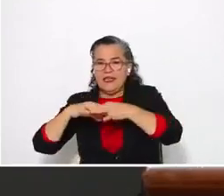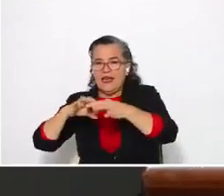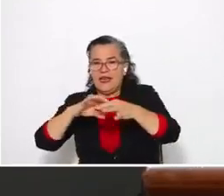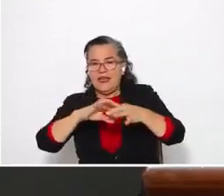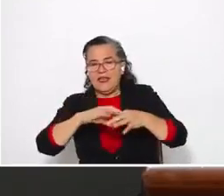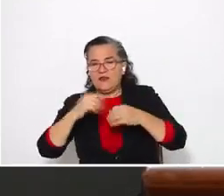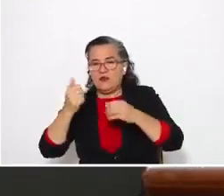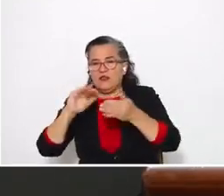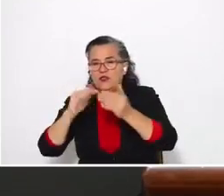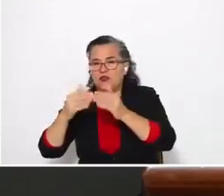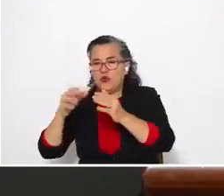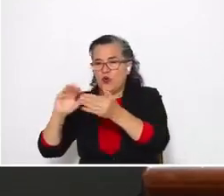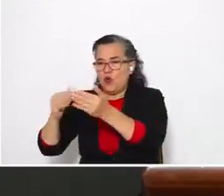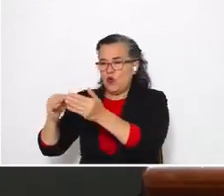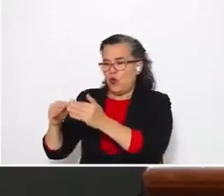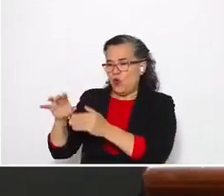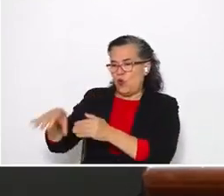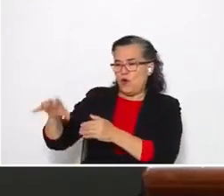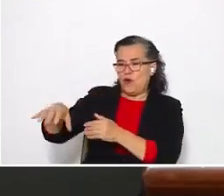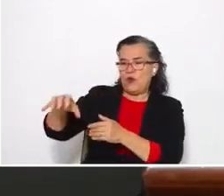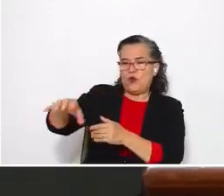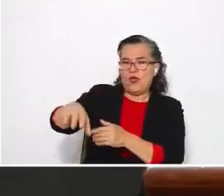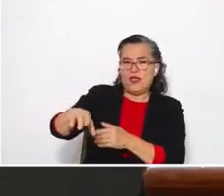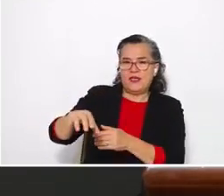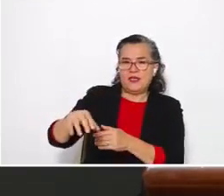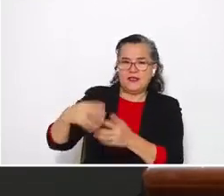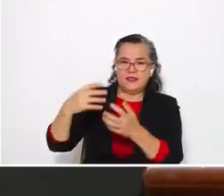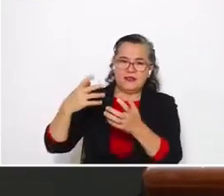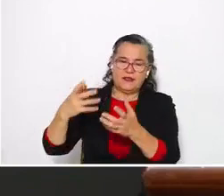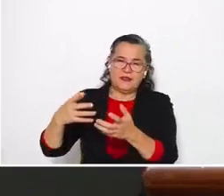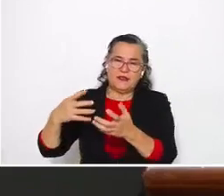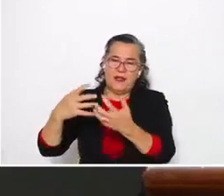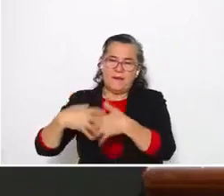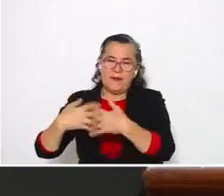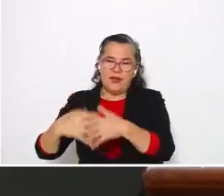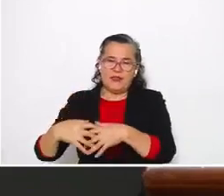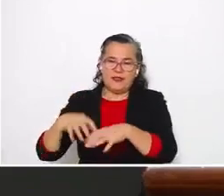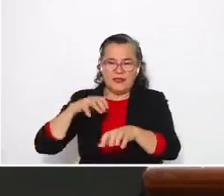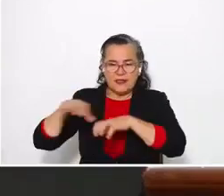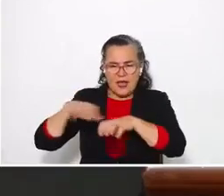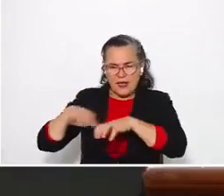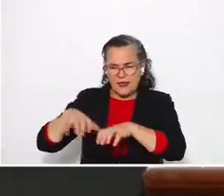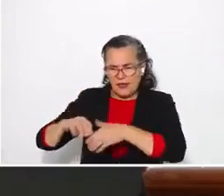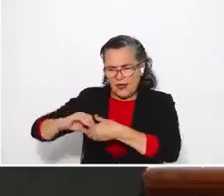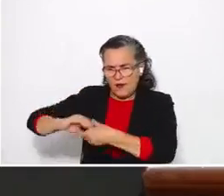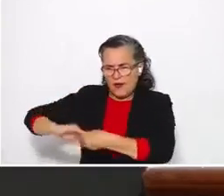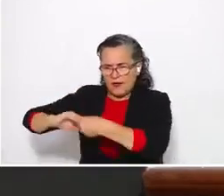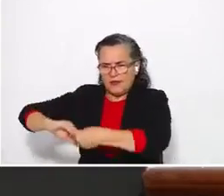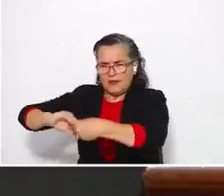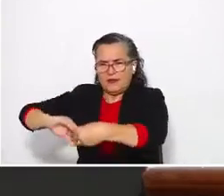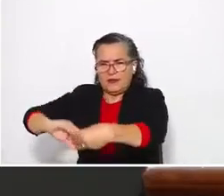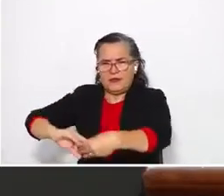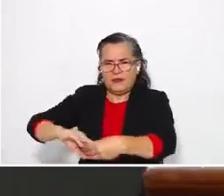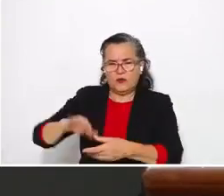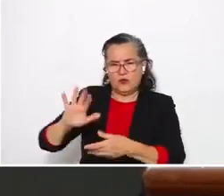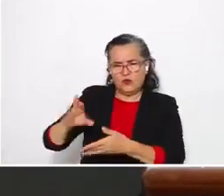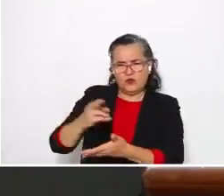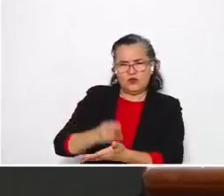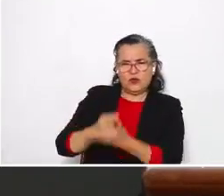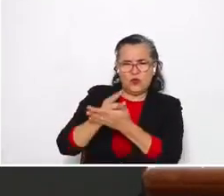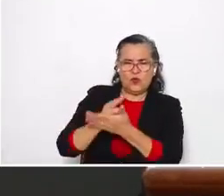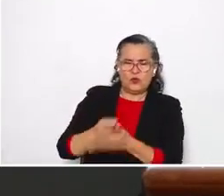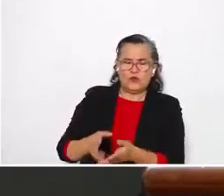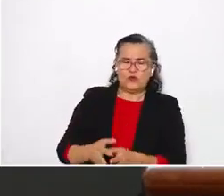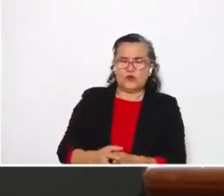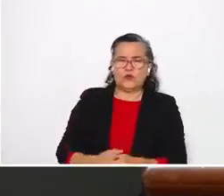comunidades académicas, empresas y organizaciones sociales deben ser activas y darse la mano con sus recursos en